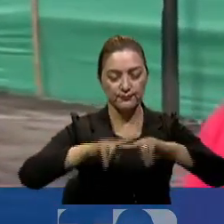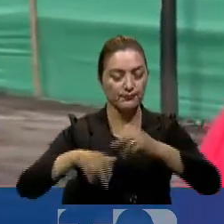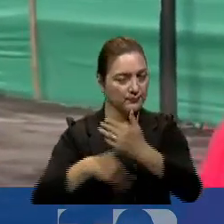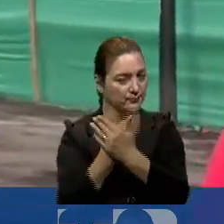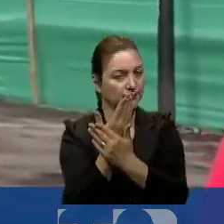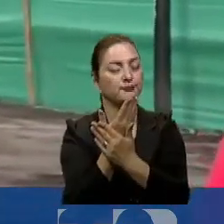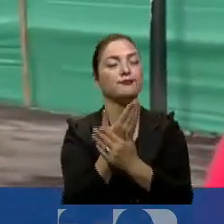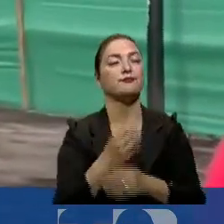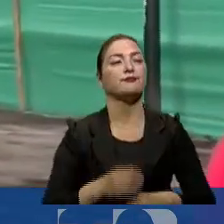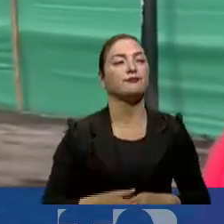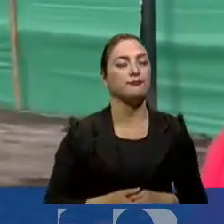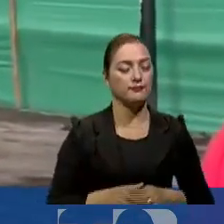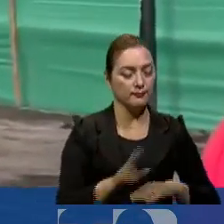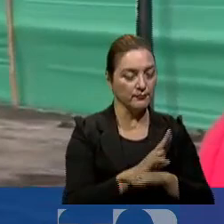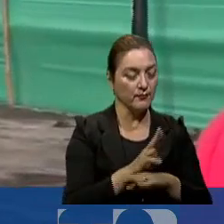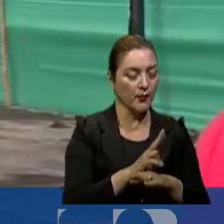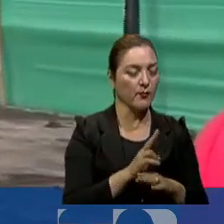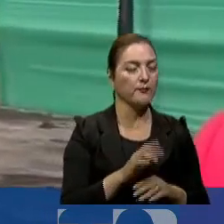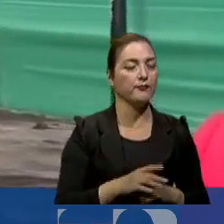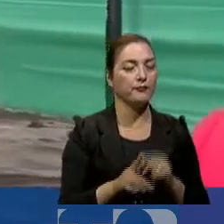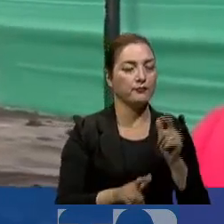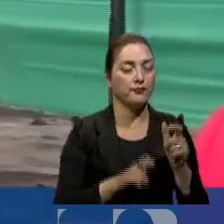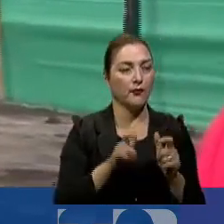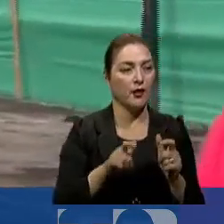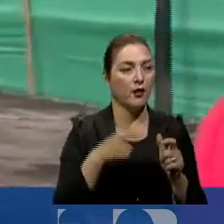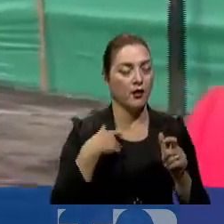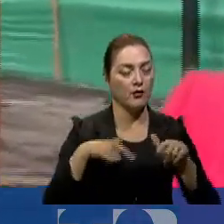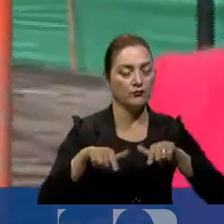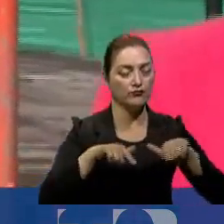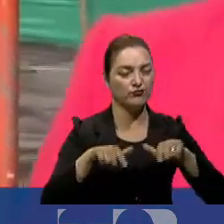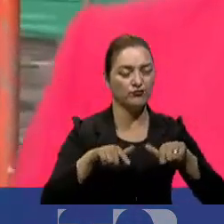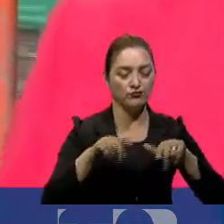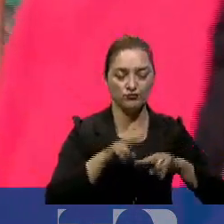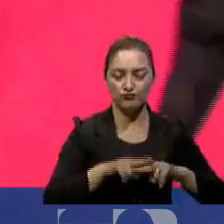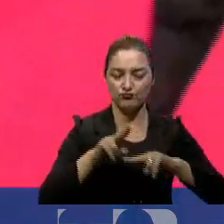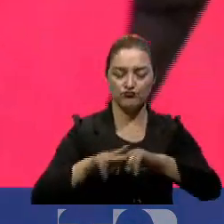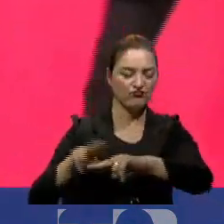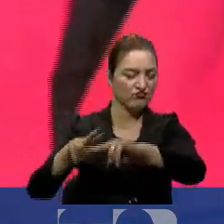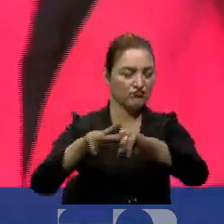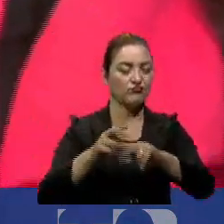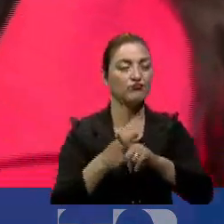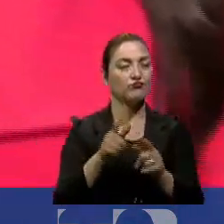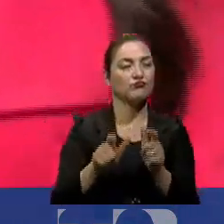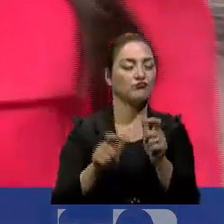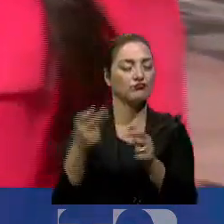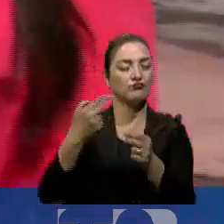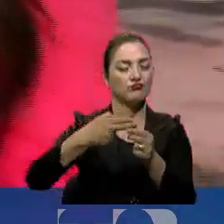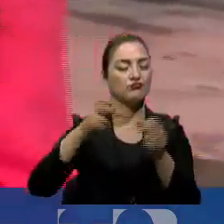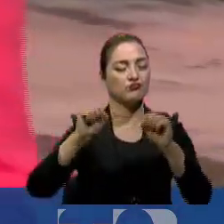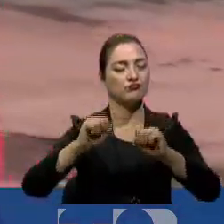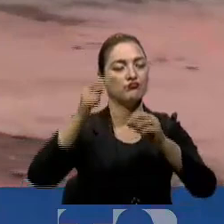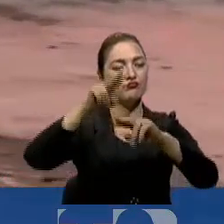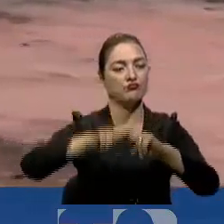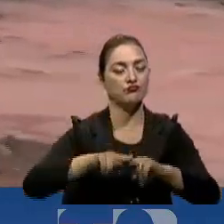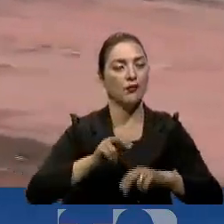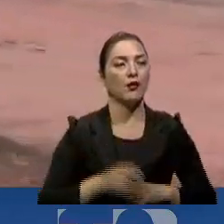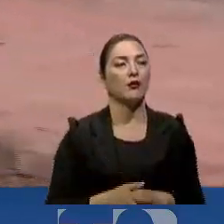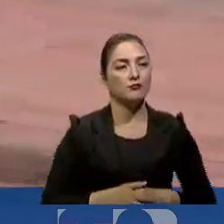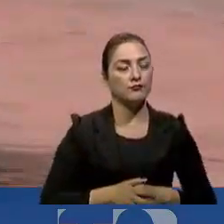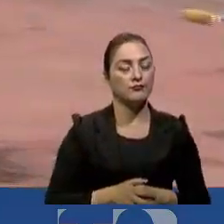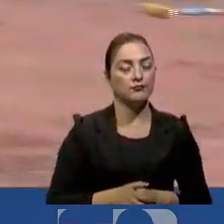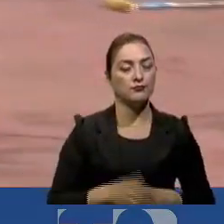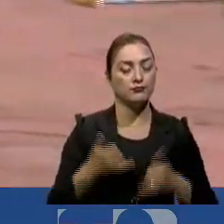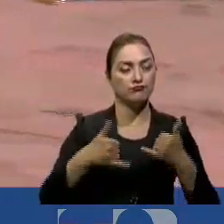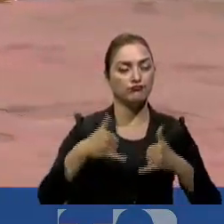nuevo para el uso de las personas acá en el parque. Después hemos procedido, como se puede ver, con el arreglo de canchas deportivas.